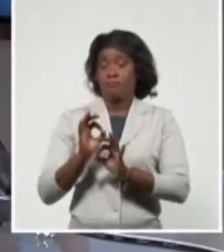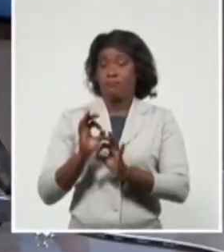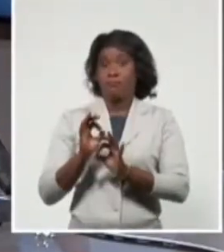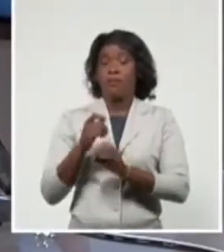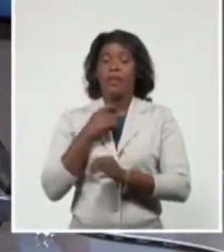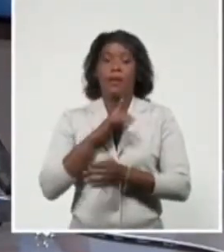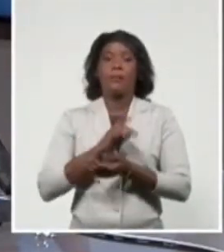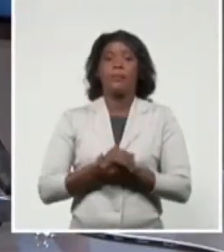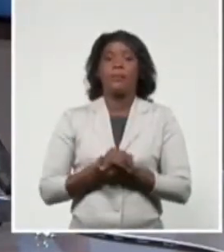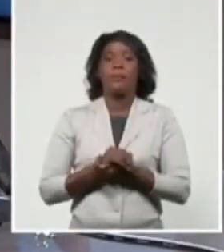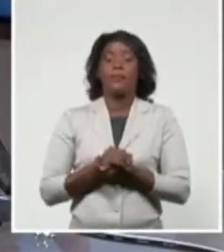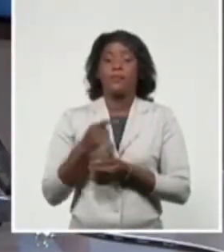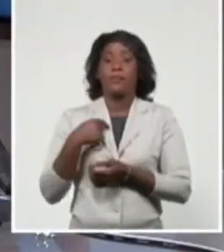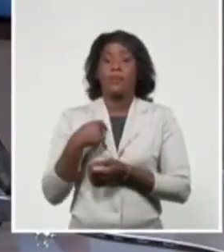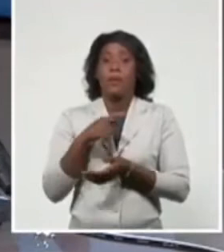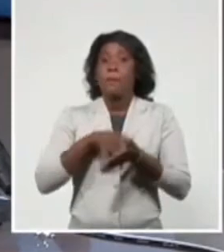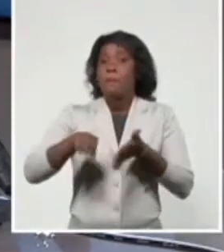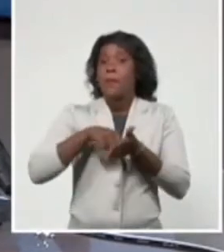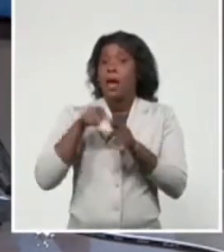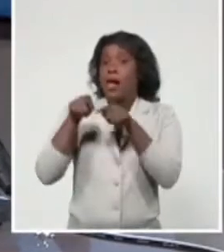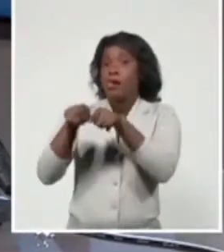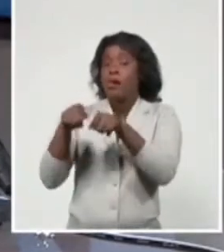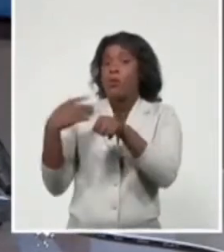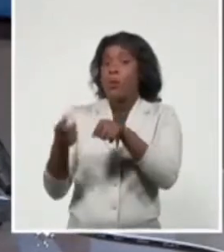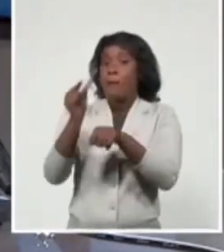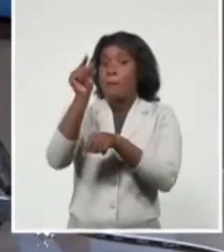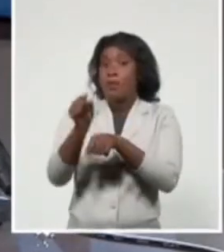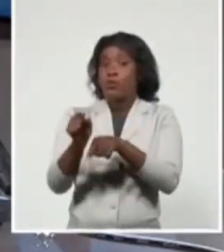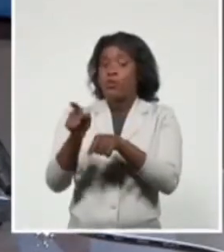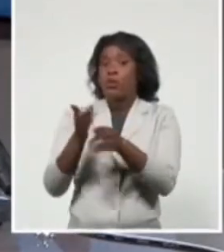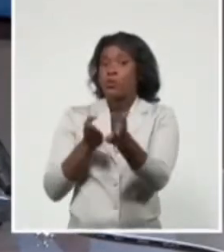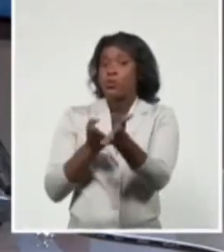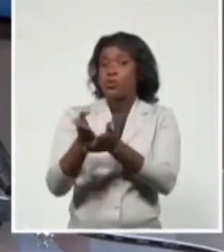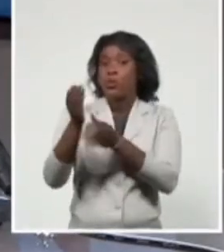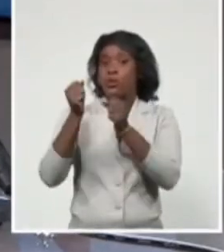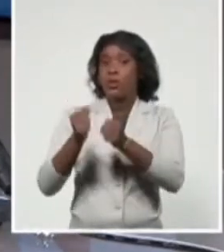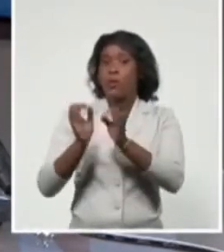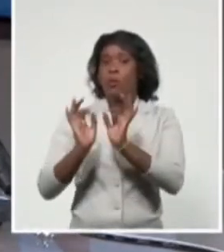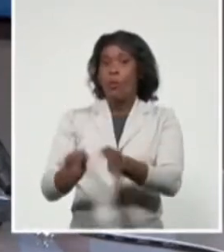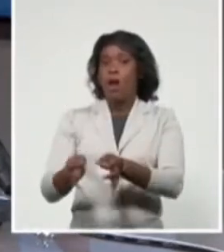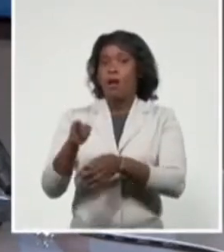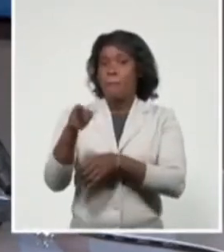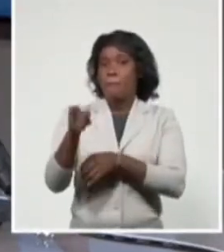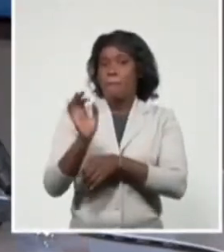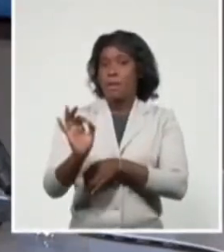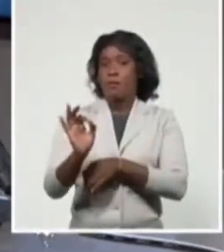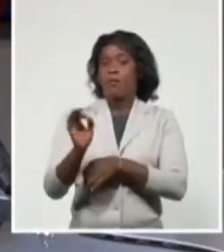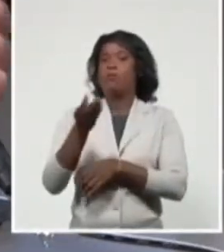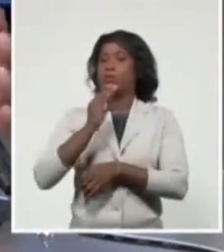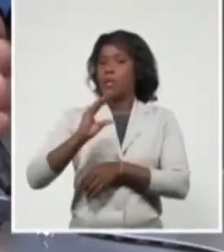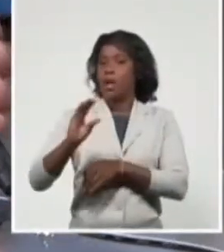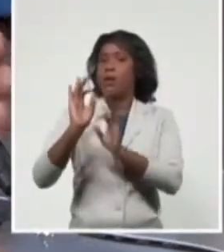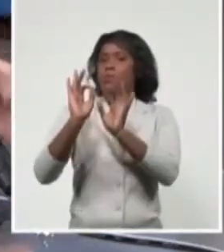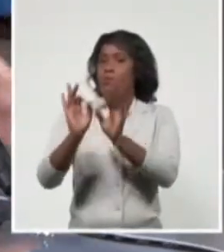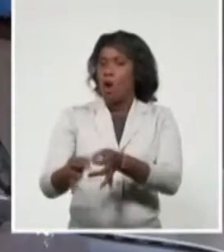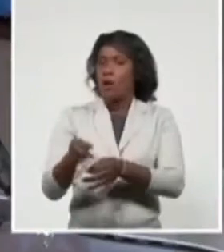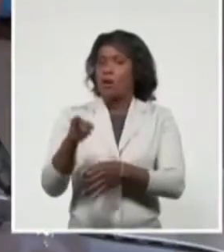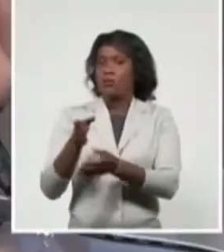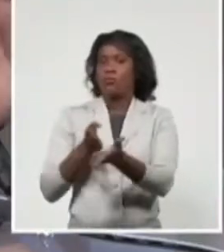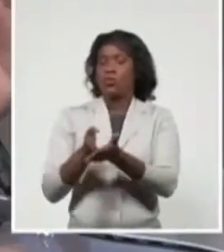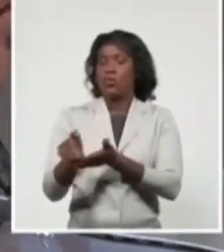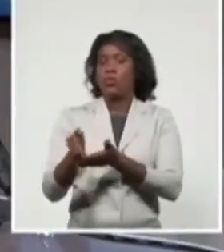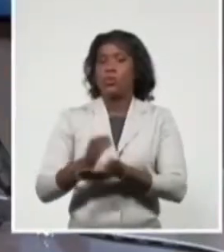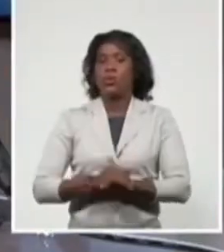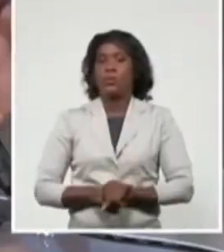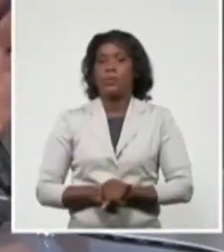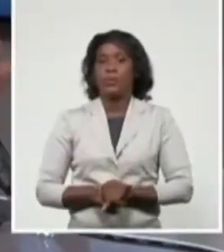Es decir, ese beneficio está diseñado para las personas que se mantienen en su puesto de trabajo y trabajan eficientemente. Es decir, estoy llamando un